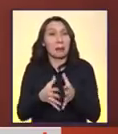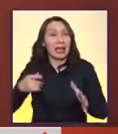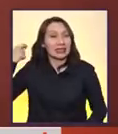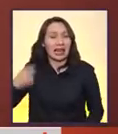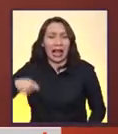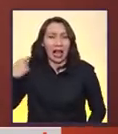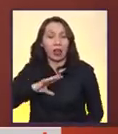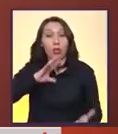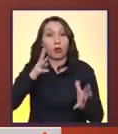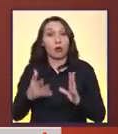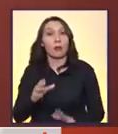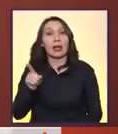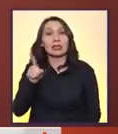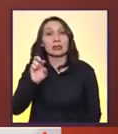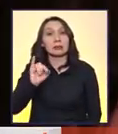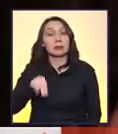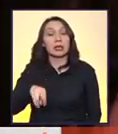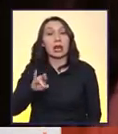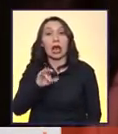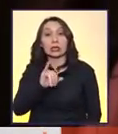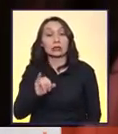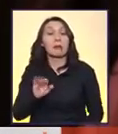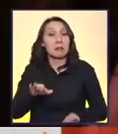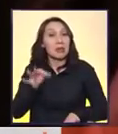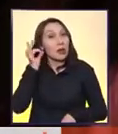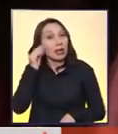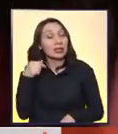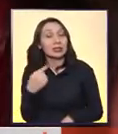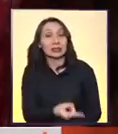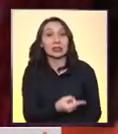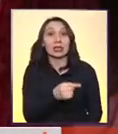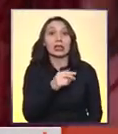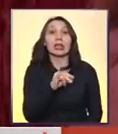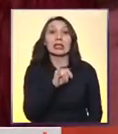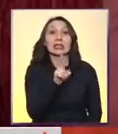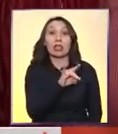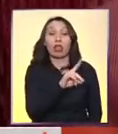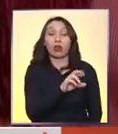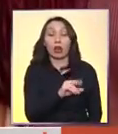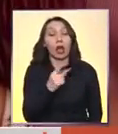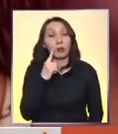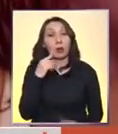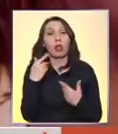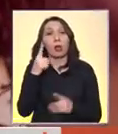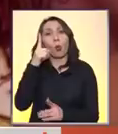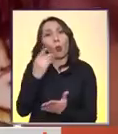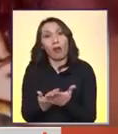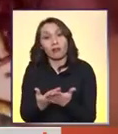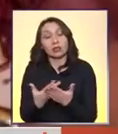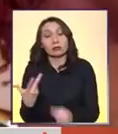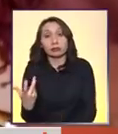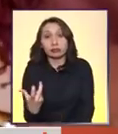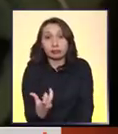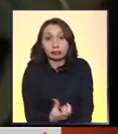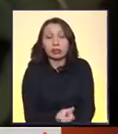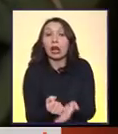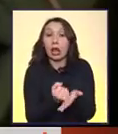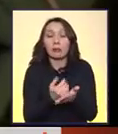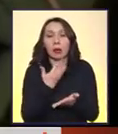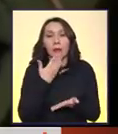mundo, el Spinraza, el mismo que necesita Isidora, la hija de Paulina. Agustín logrará, una vez suministrado el fármaco, mejorar